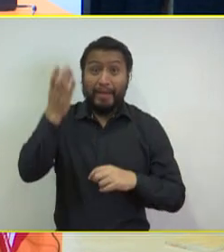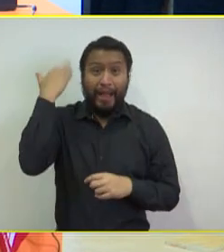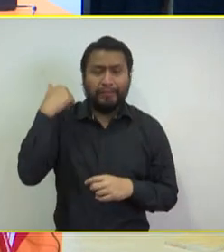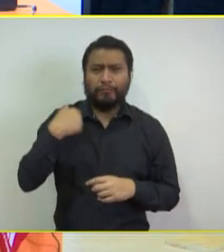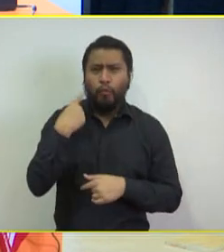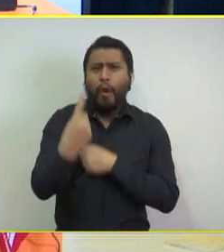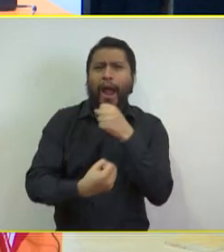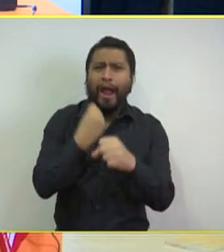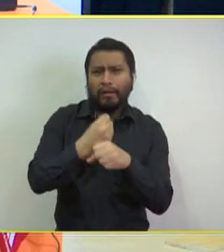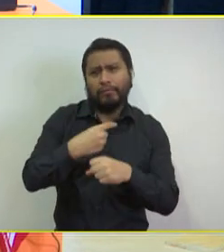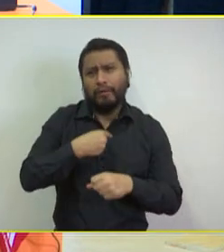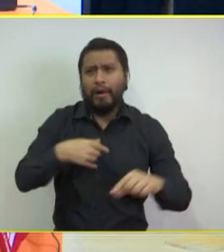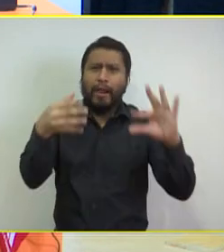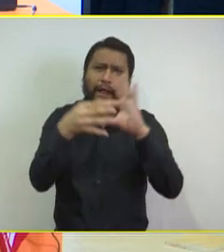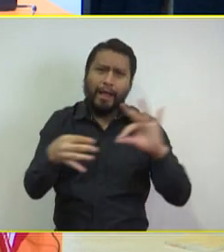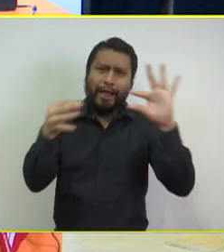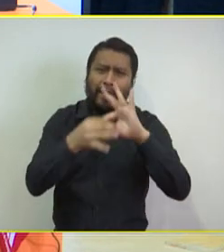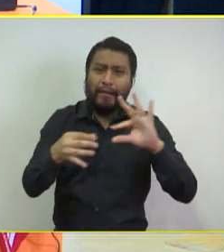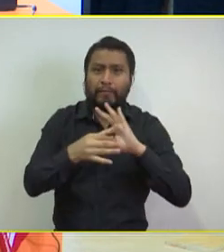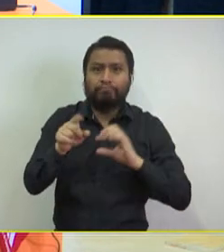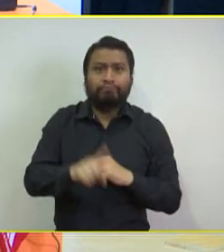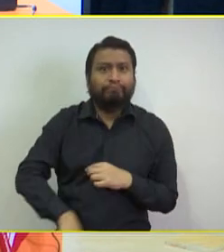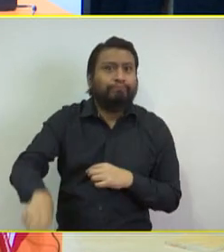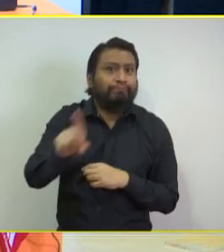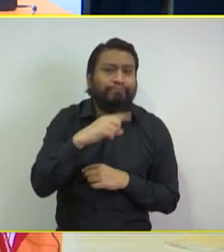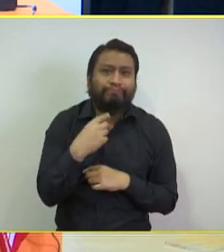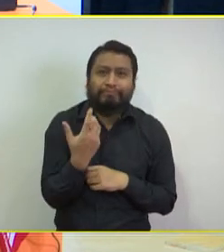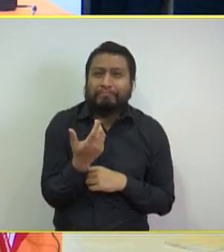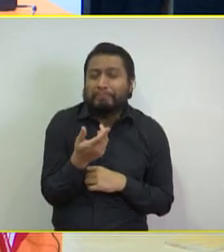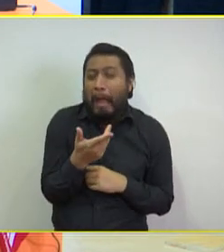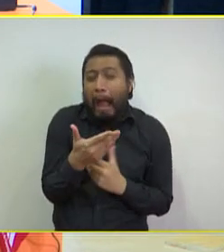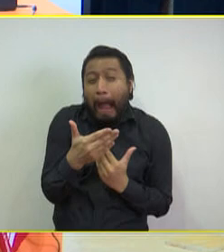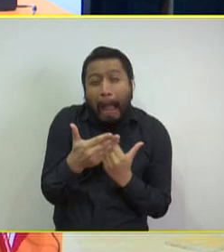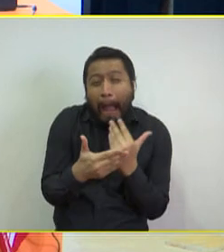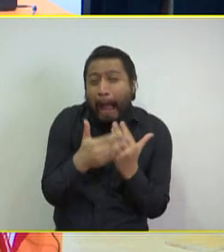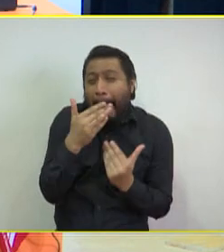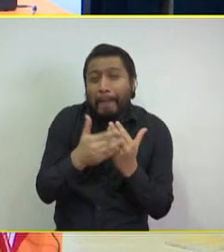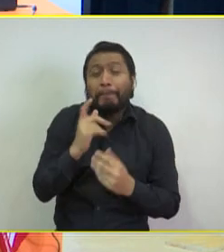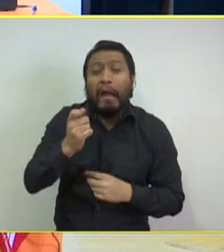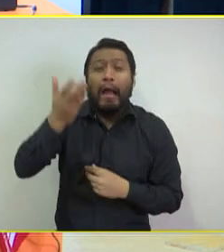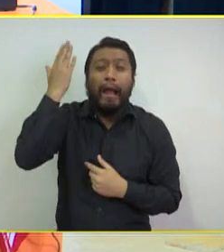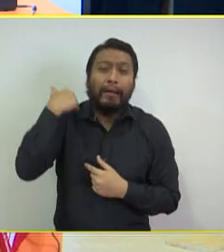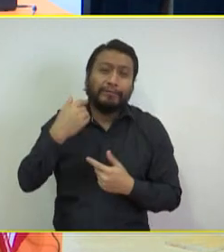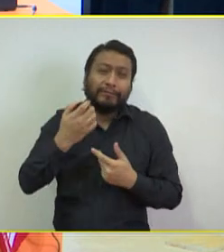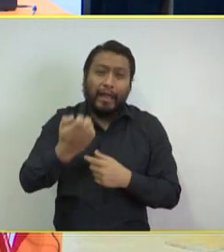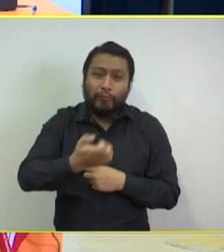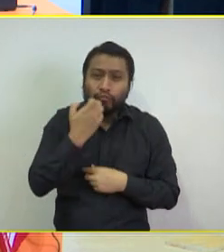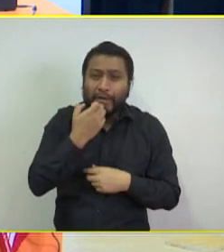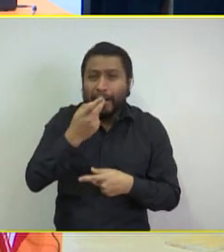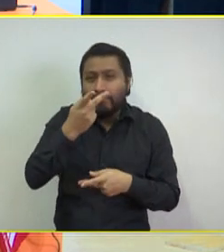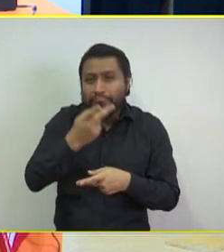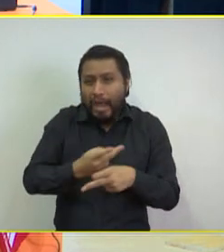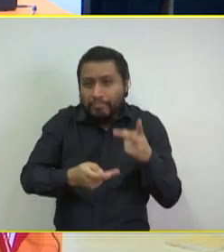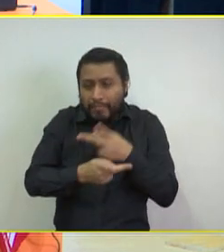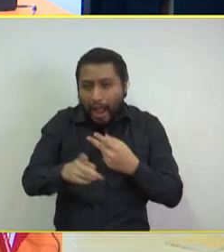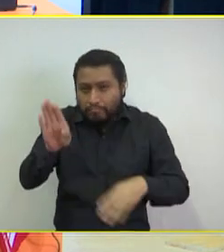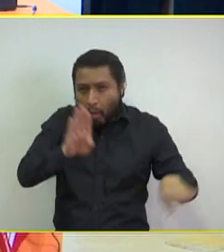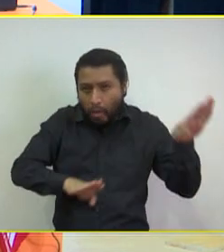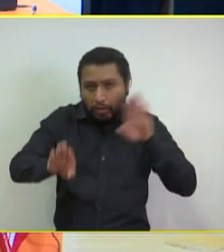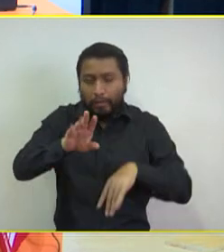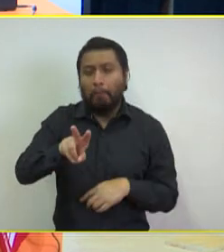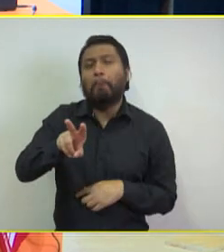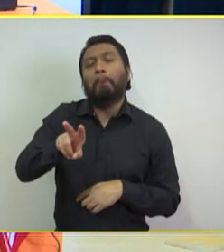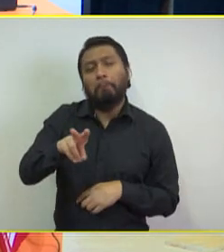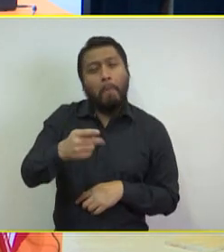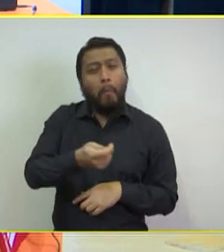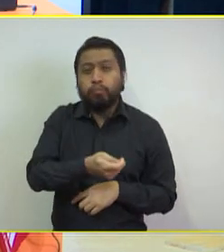les platicaba y pues no tenían una embarradita de lo que vieron en biología, a lo mejor en la prepa, me comentaban, ¿no?